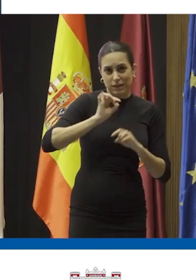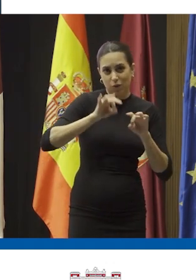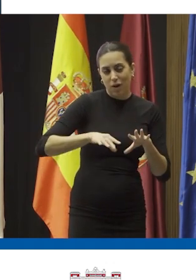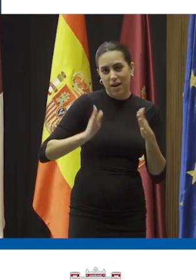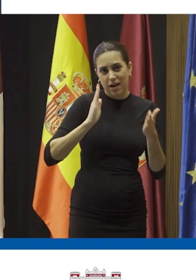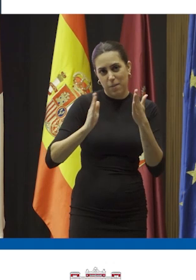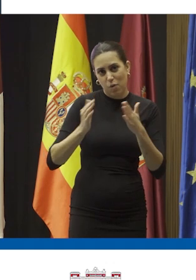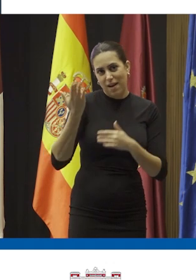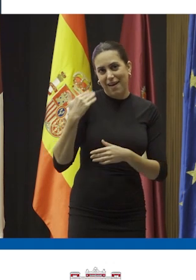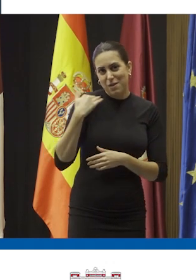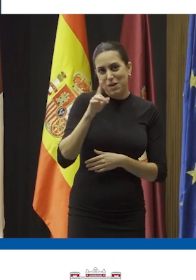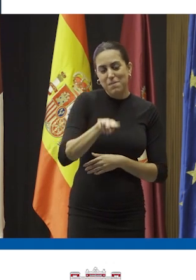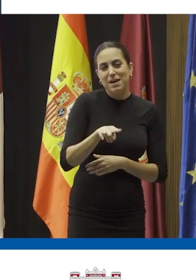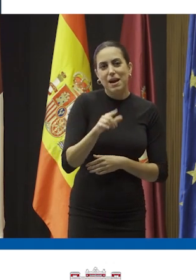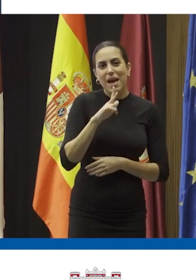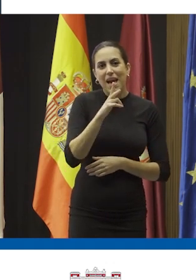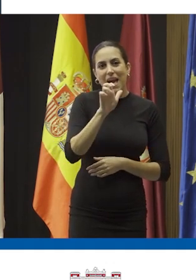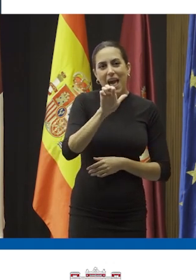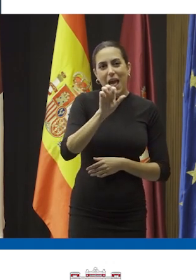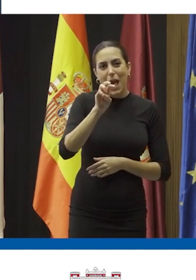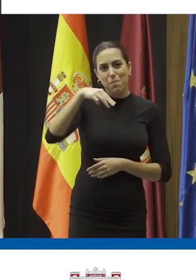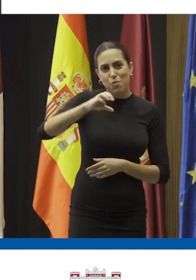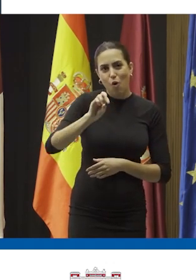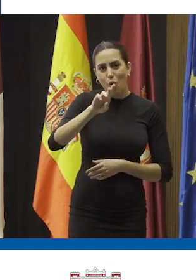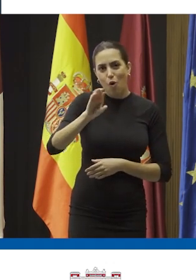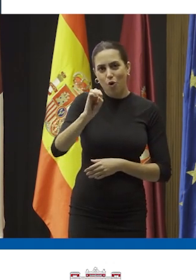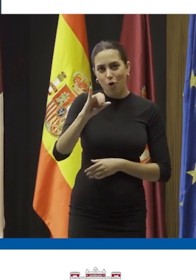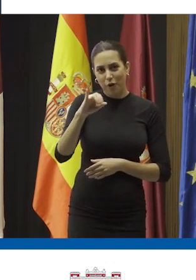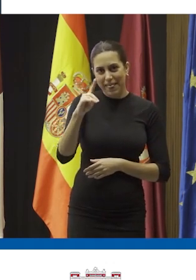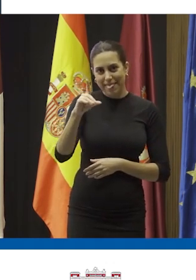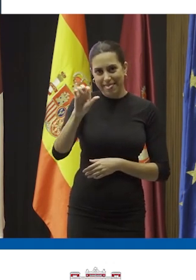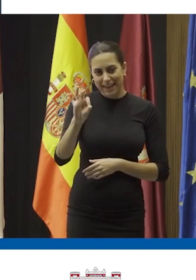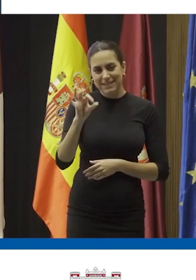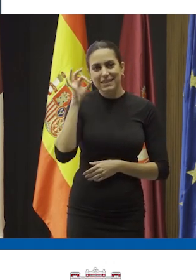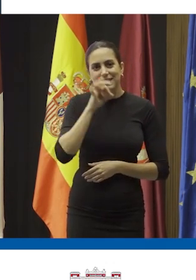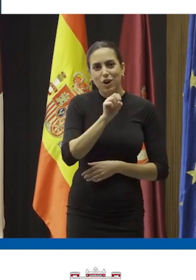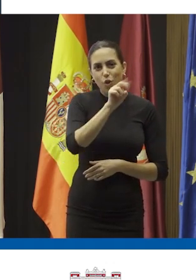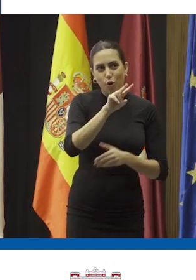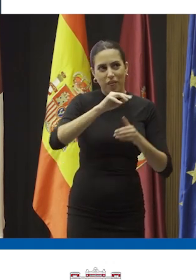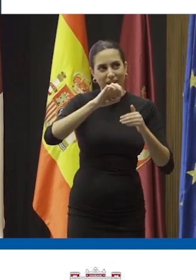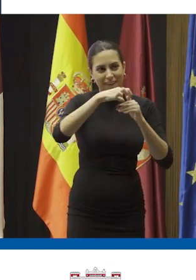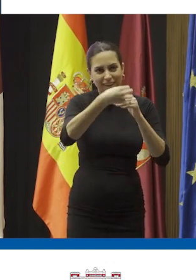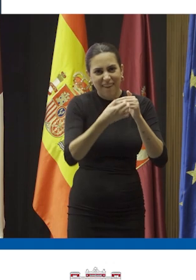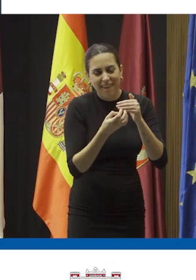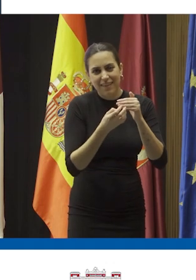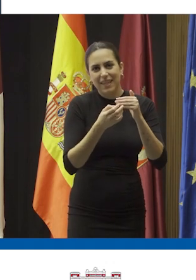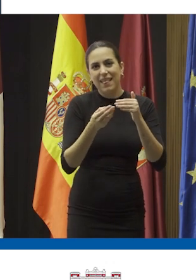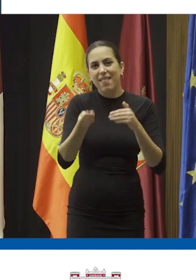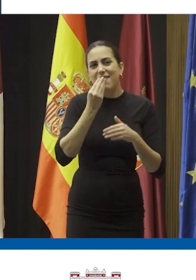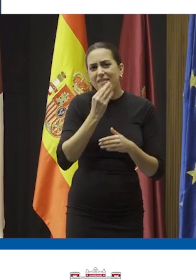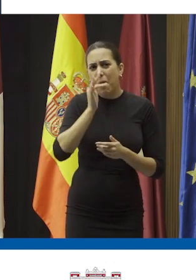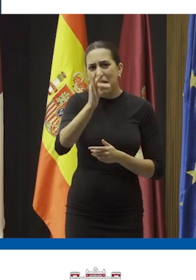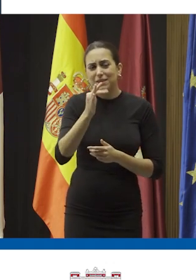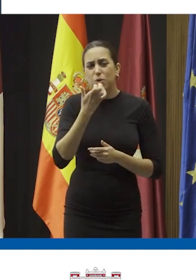Las hemorroides, siglo XII. En aquel tiempo la dieta y los caminos a caballo, sobre todo, pues producía ese tipo de